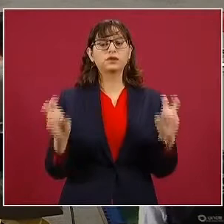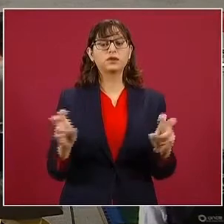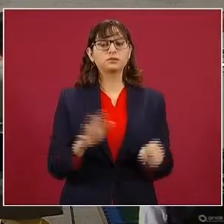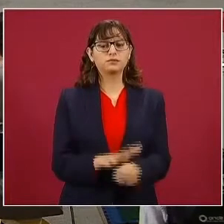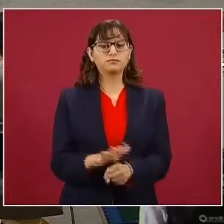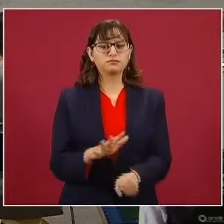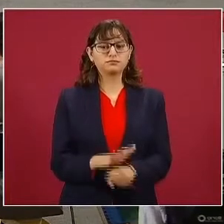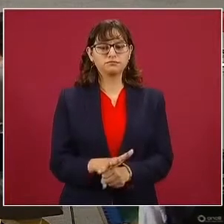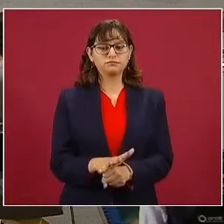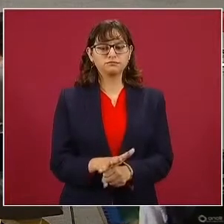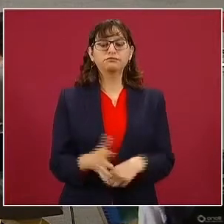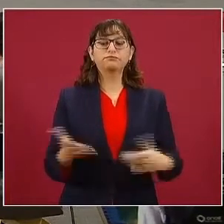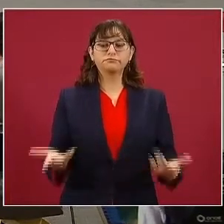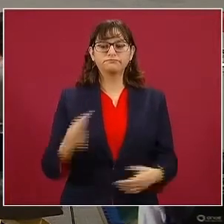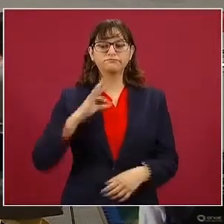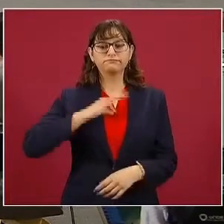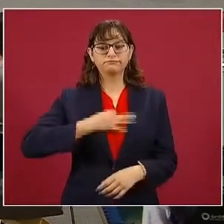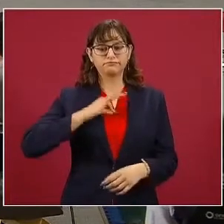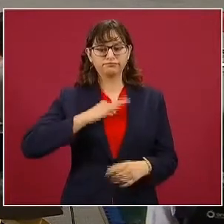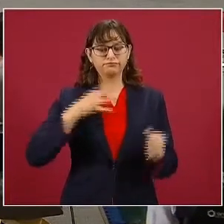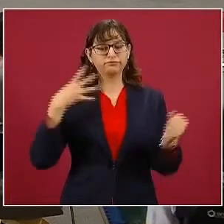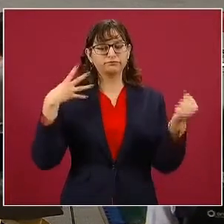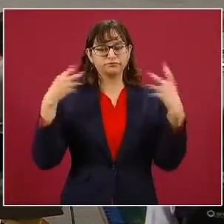la pandemia,